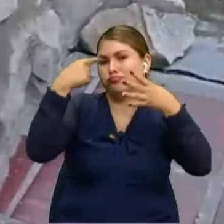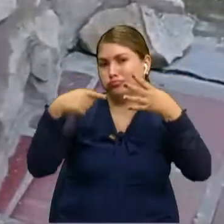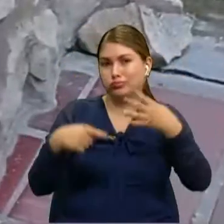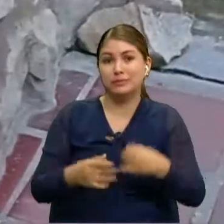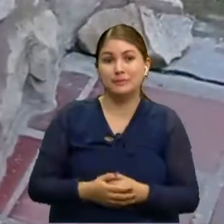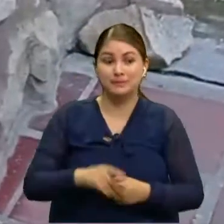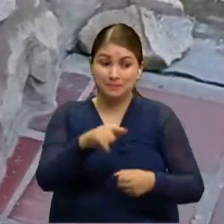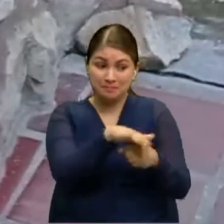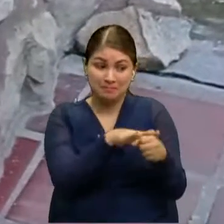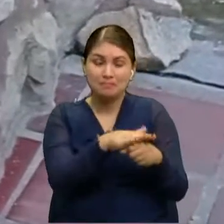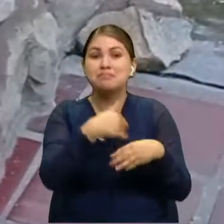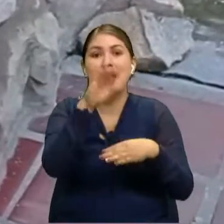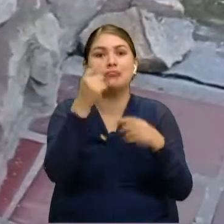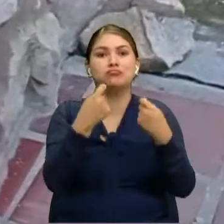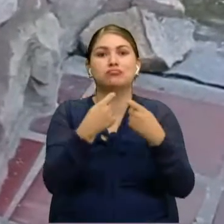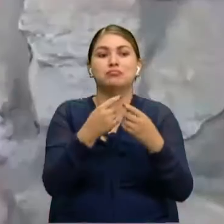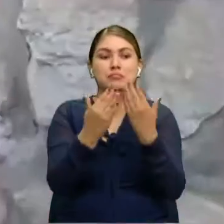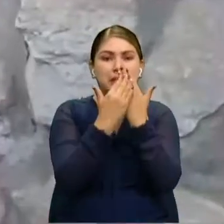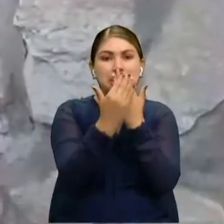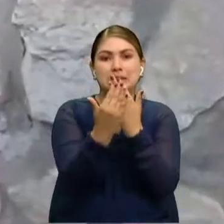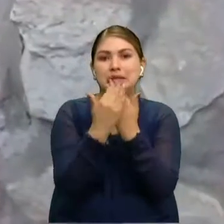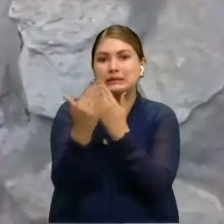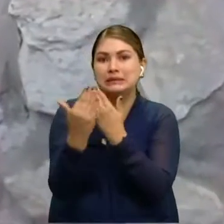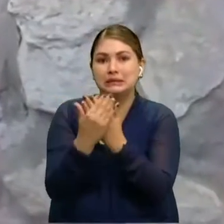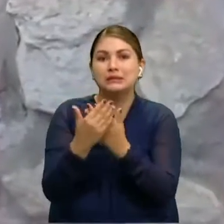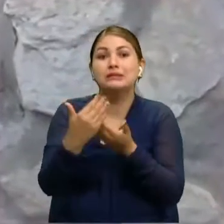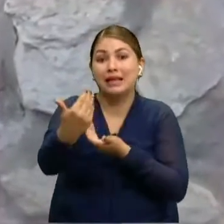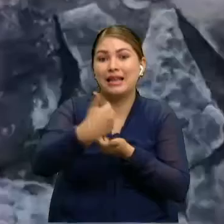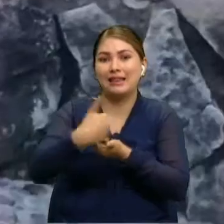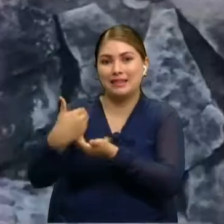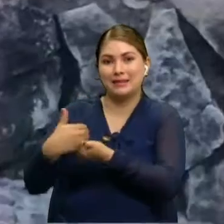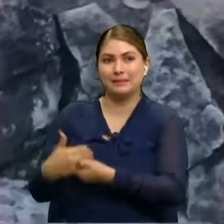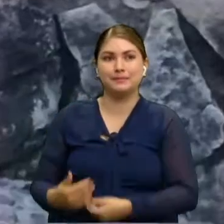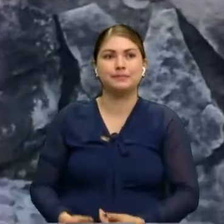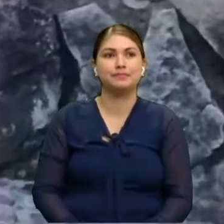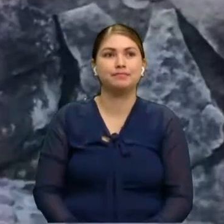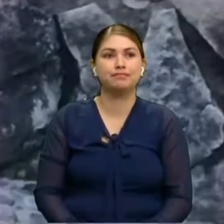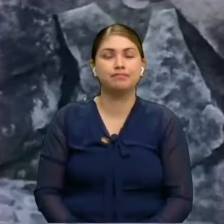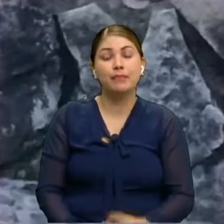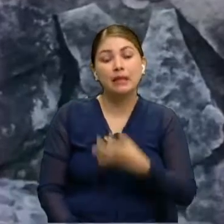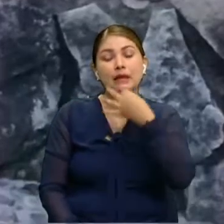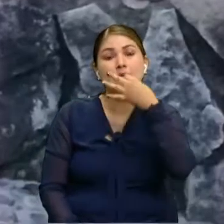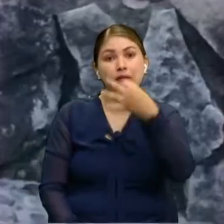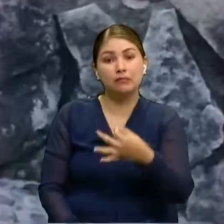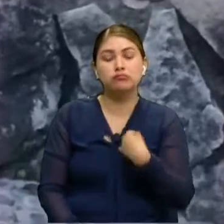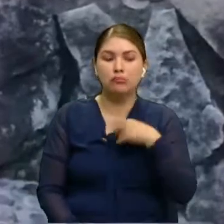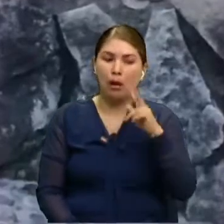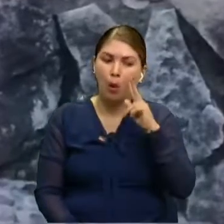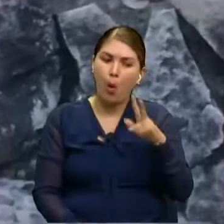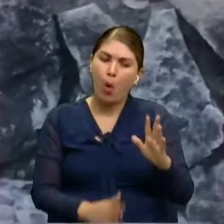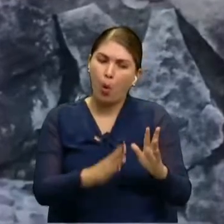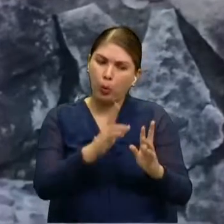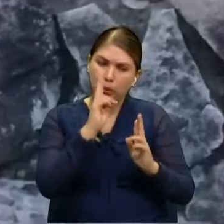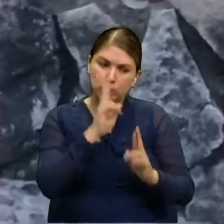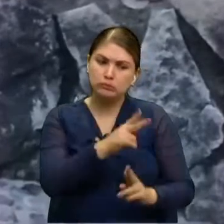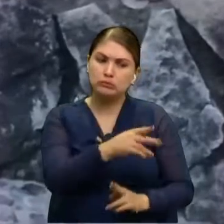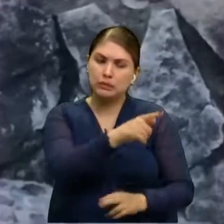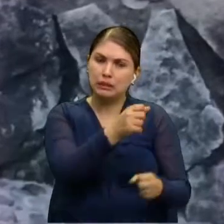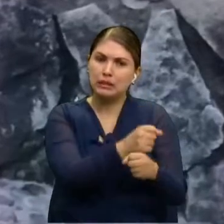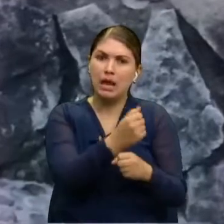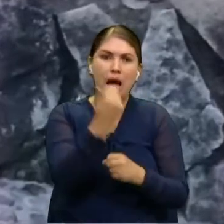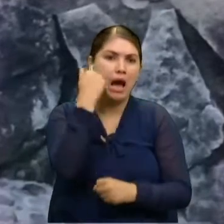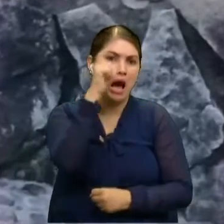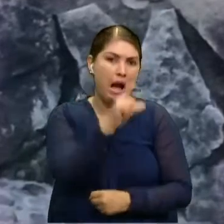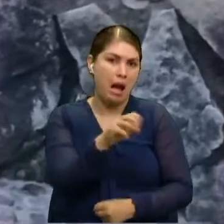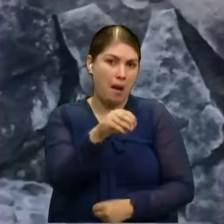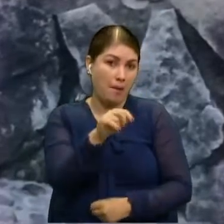En su barrio es donde más vende. Sus vecinos son sus primeros clientes. Verdaderamente siempre he admirado el trabajo de Doña María,